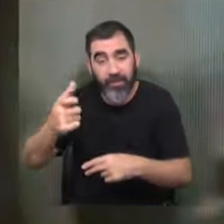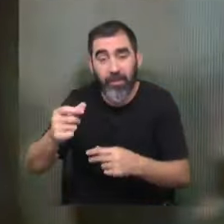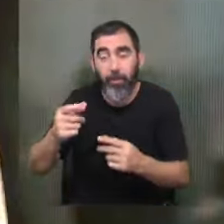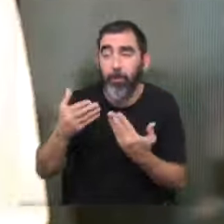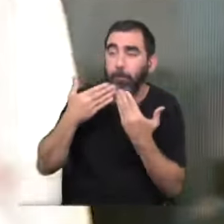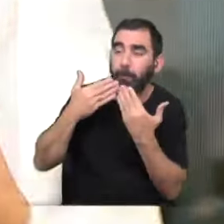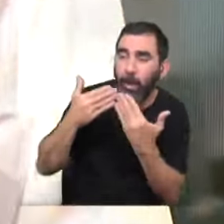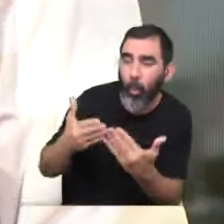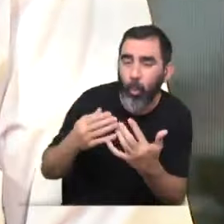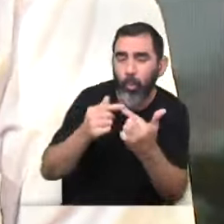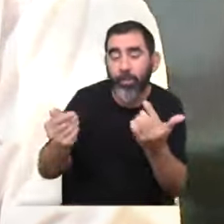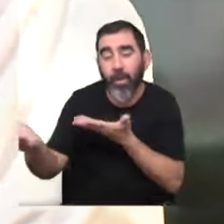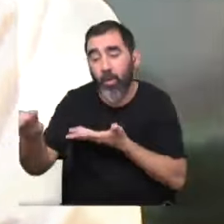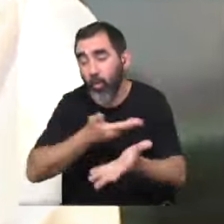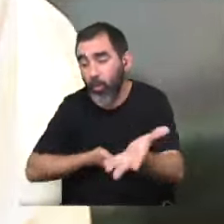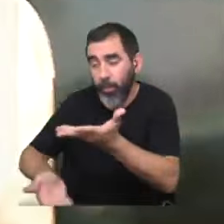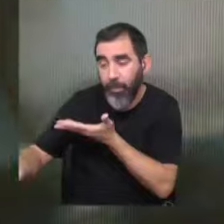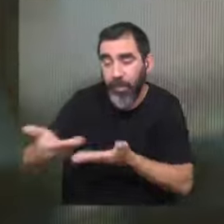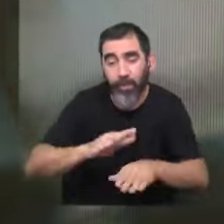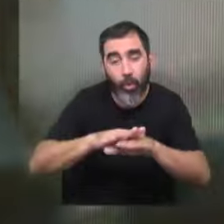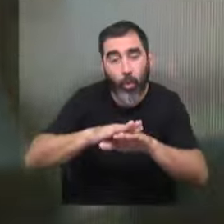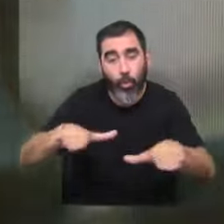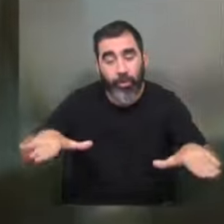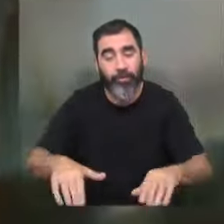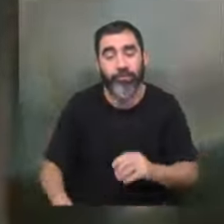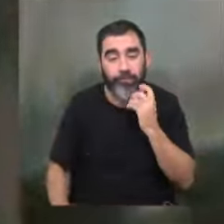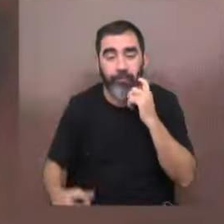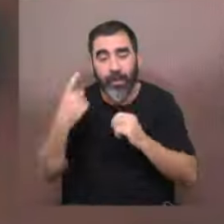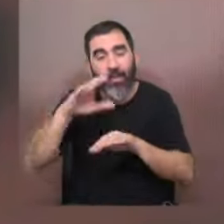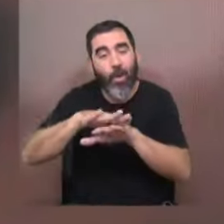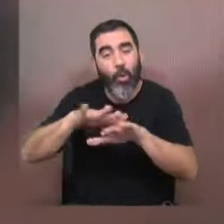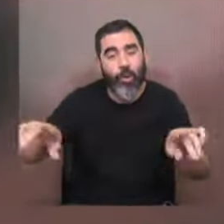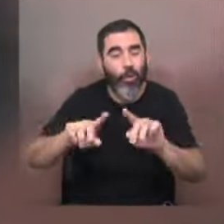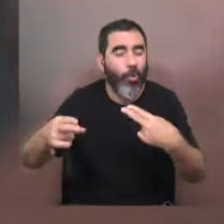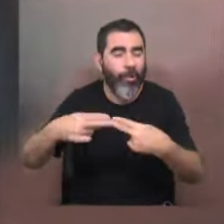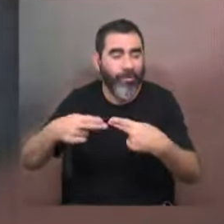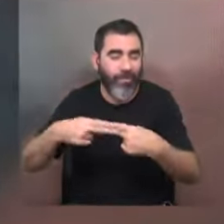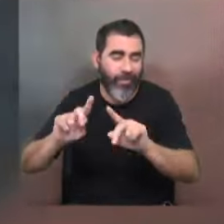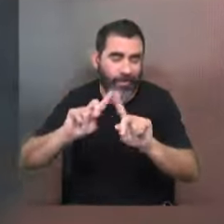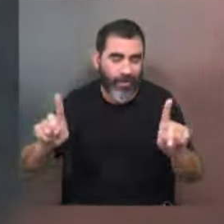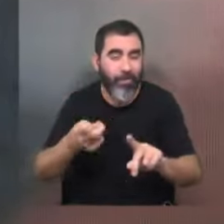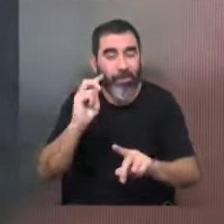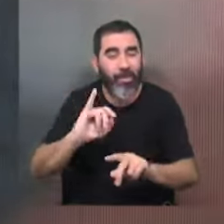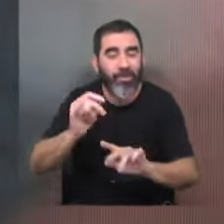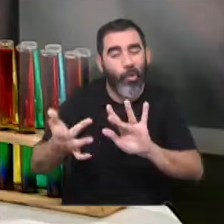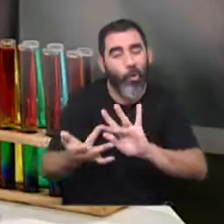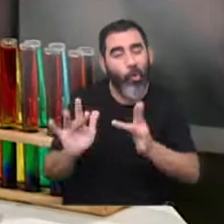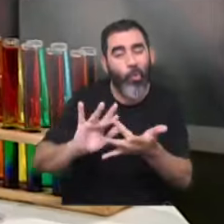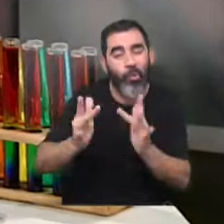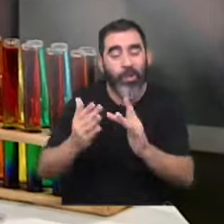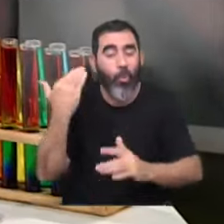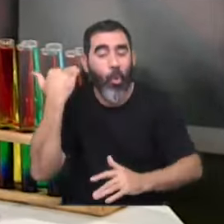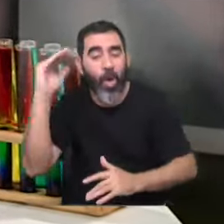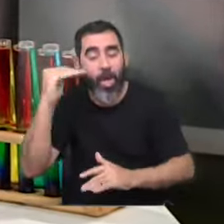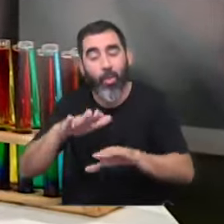preguntas, que son buenos para compartir justamente con los peques, porque los peques no usan las redes sociales, pero bueno, para generar esa conexión también con los